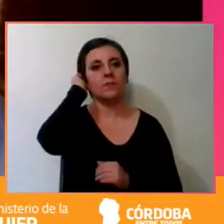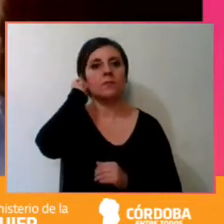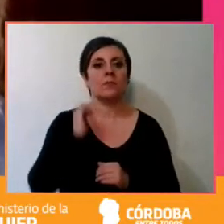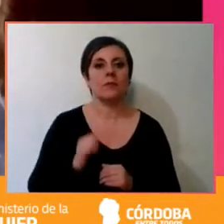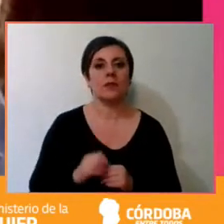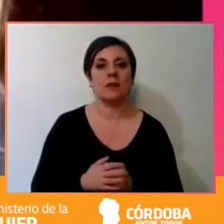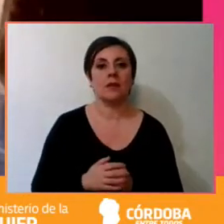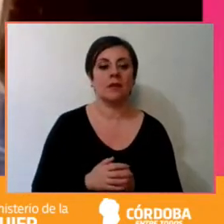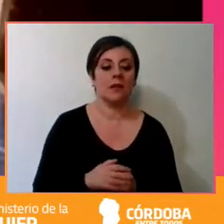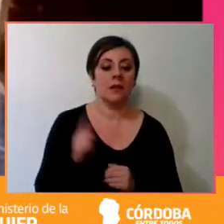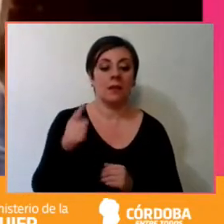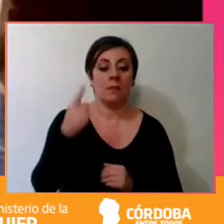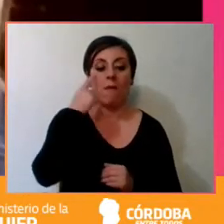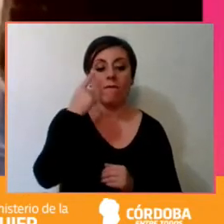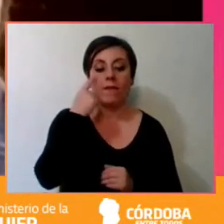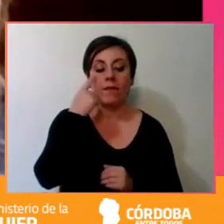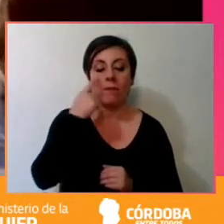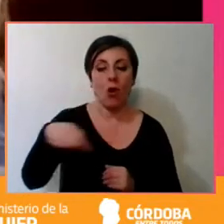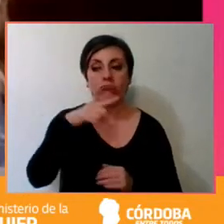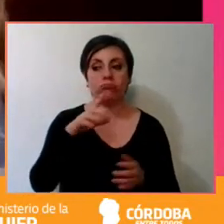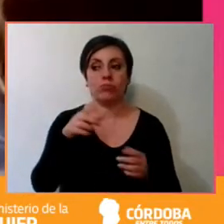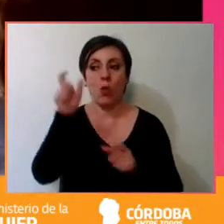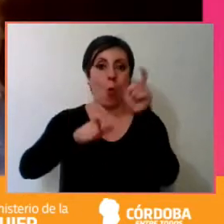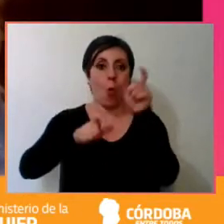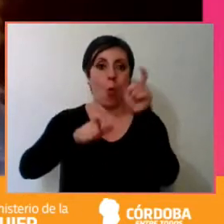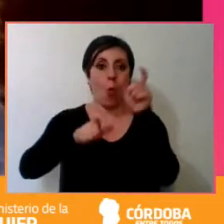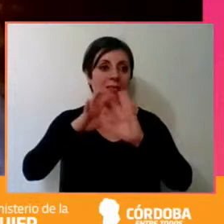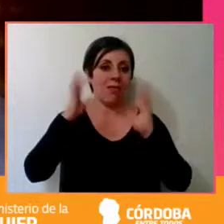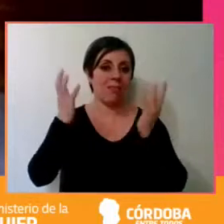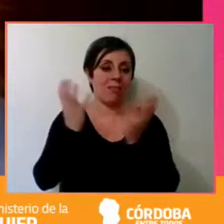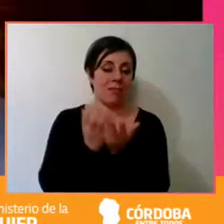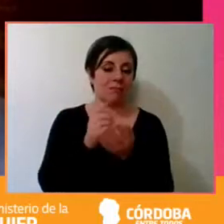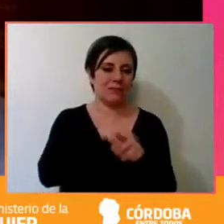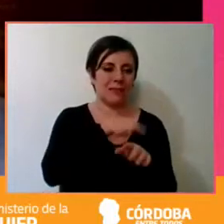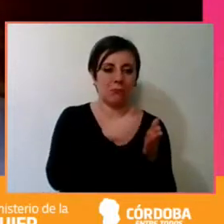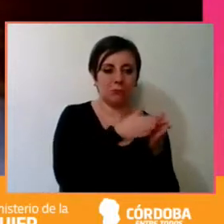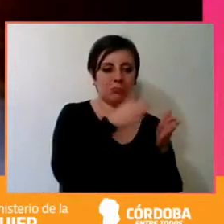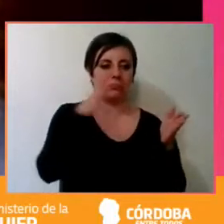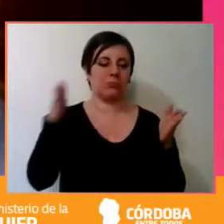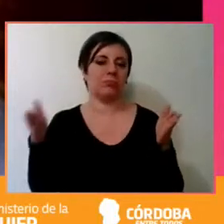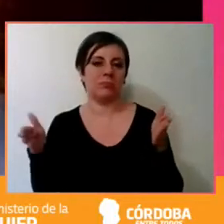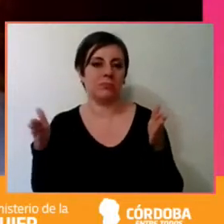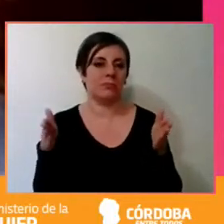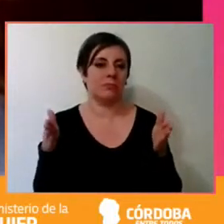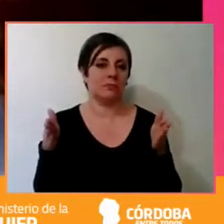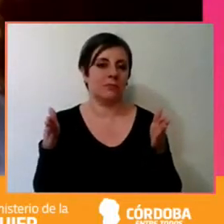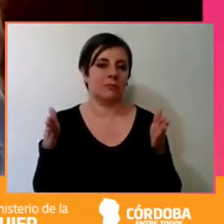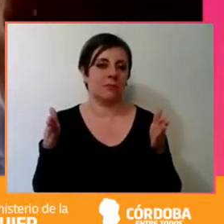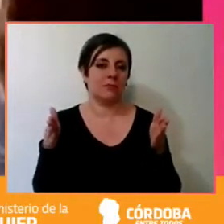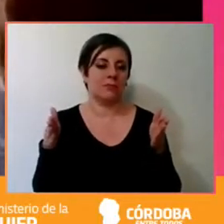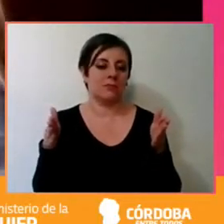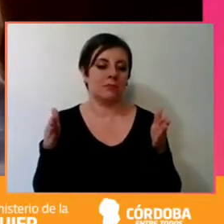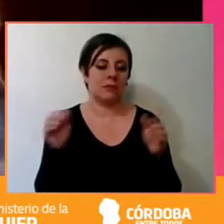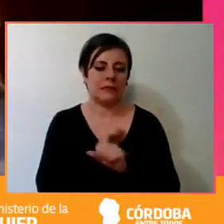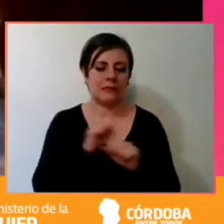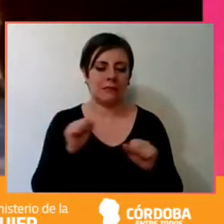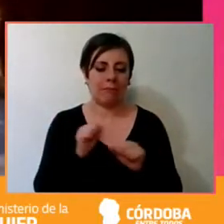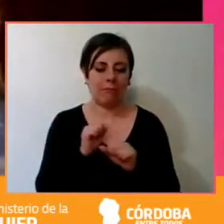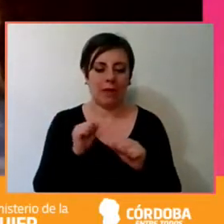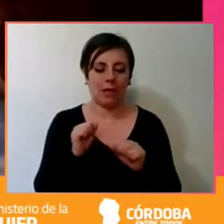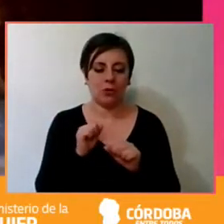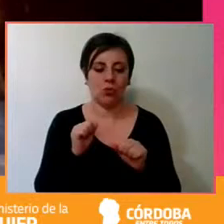esto que hemos vivido como humanidad en este periodo, que ha sido realmente impactante, no